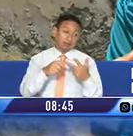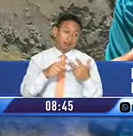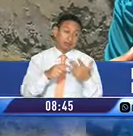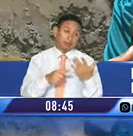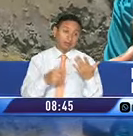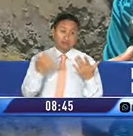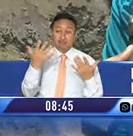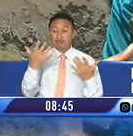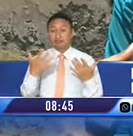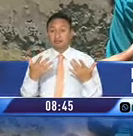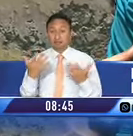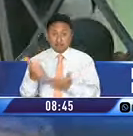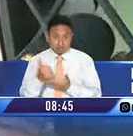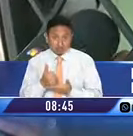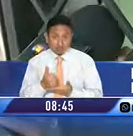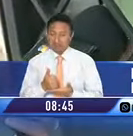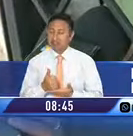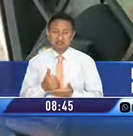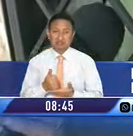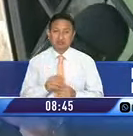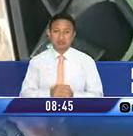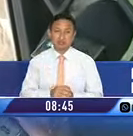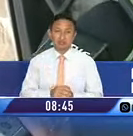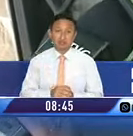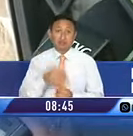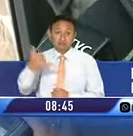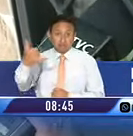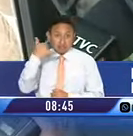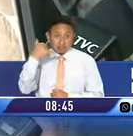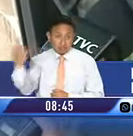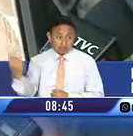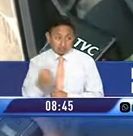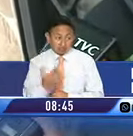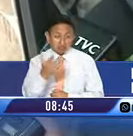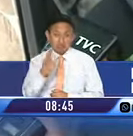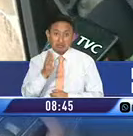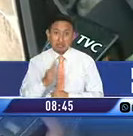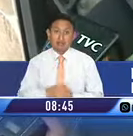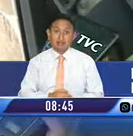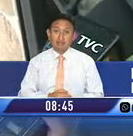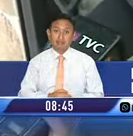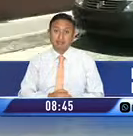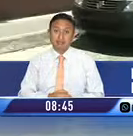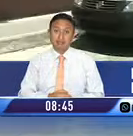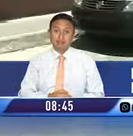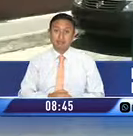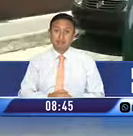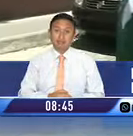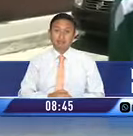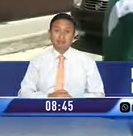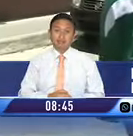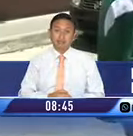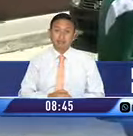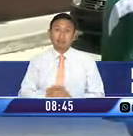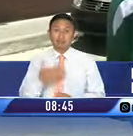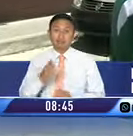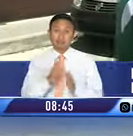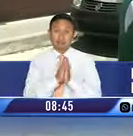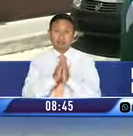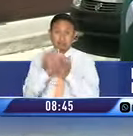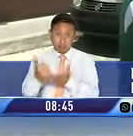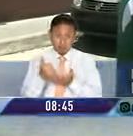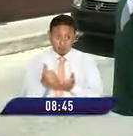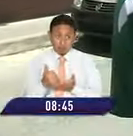pero nada que nos dan solución. Y ya les llamamos, pero no llegan. No viene. Y hemos pedido ayuda y no nos han